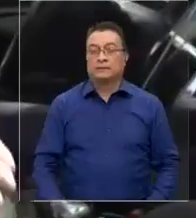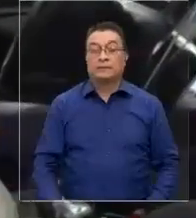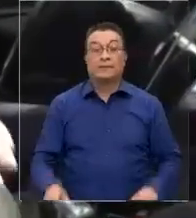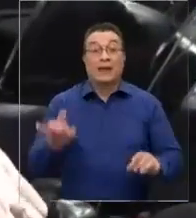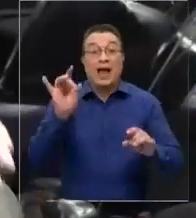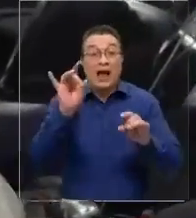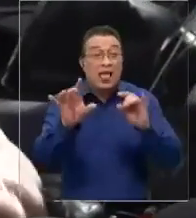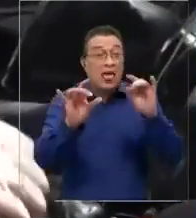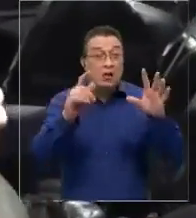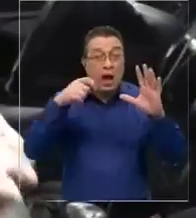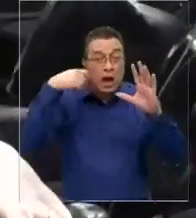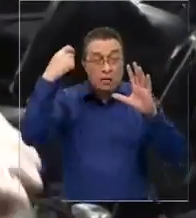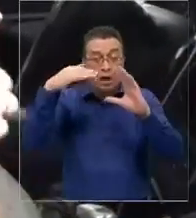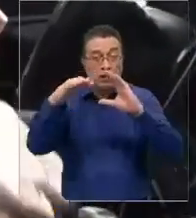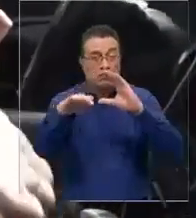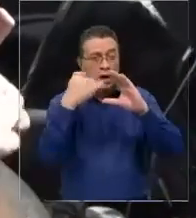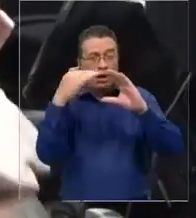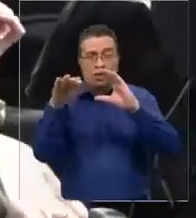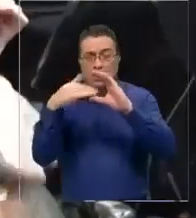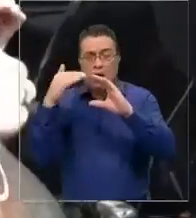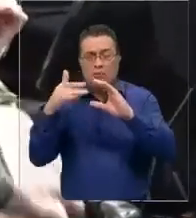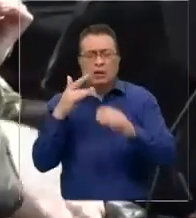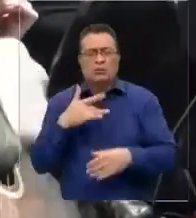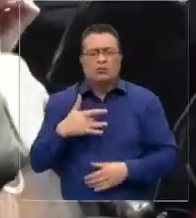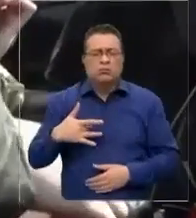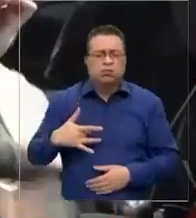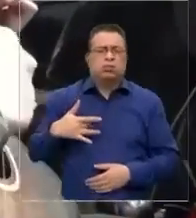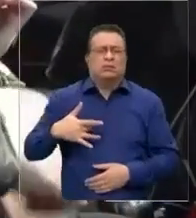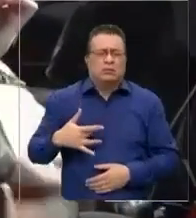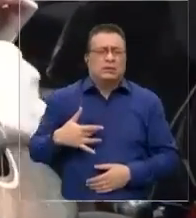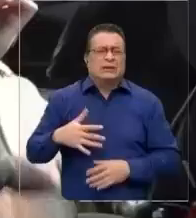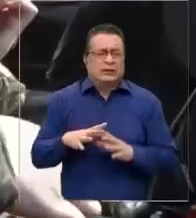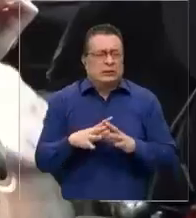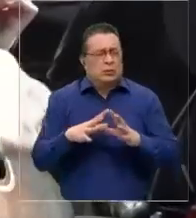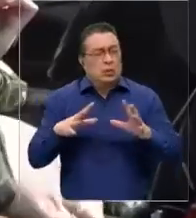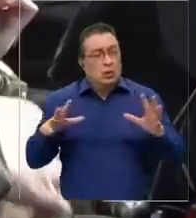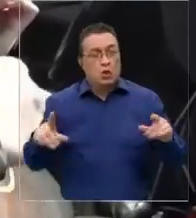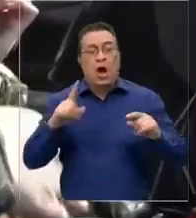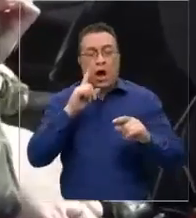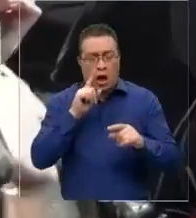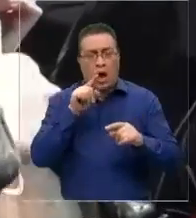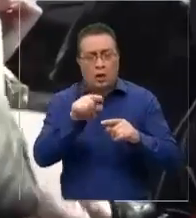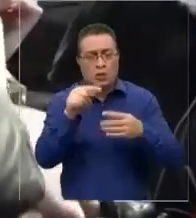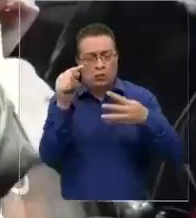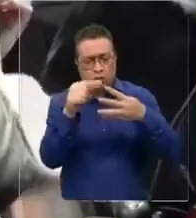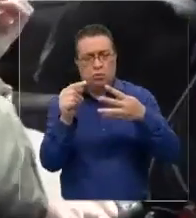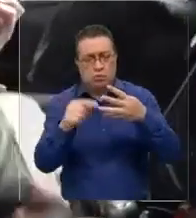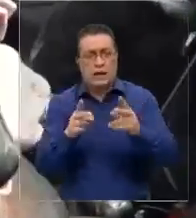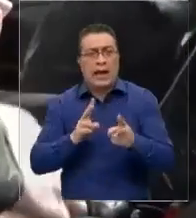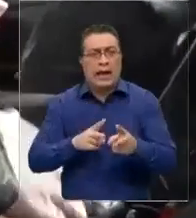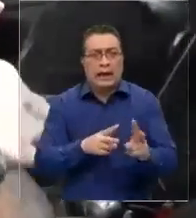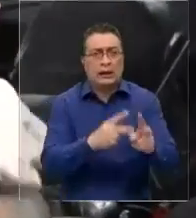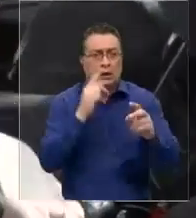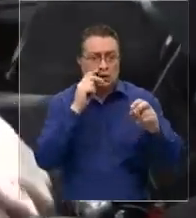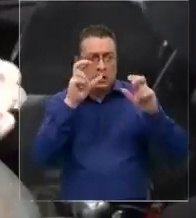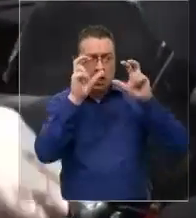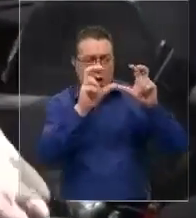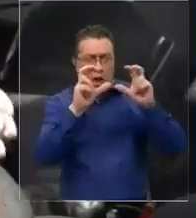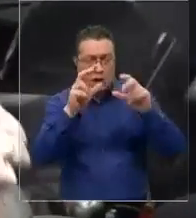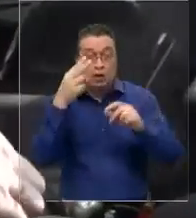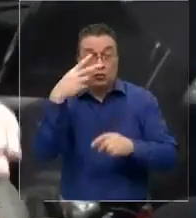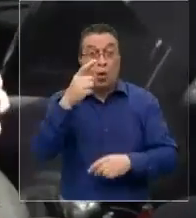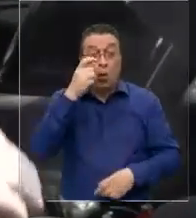Cada una de las imágenes que recibimos es estremecedora, es conmovedor. Hemos seguido, Daniel, esta guerra a través de los ojos de los